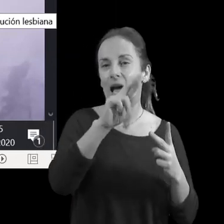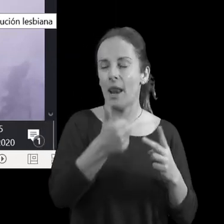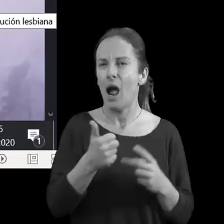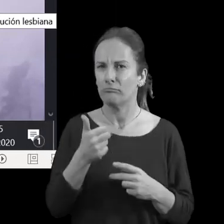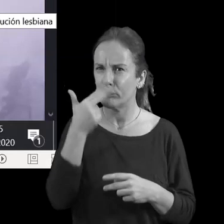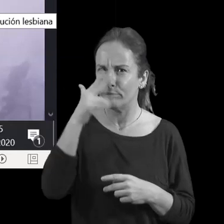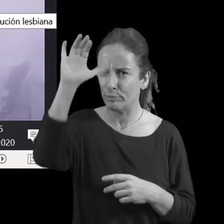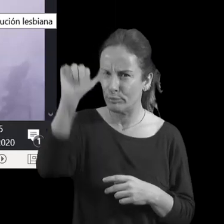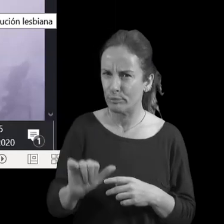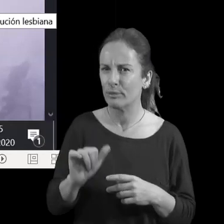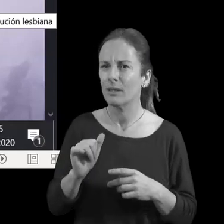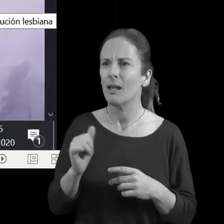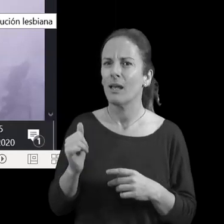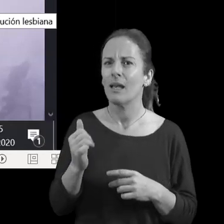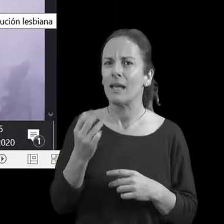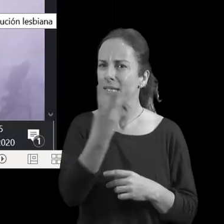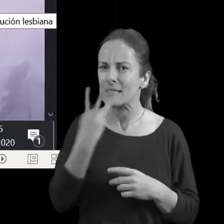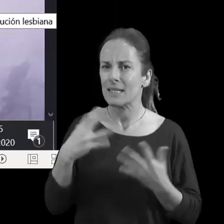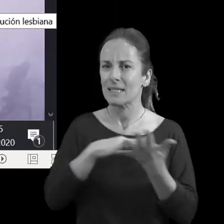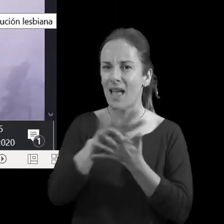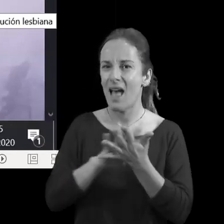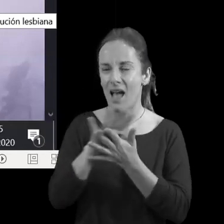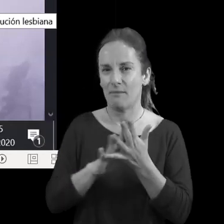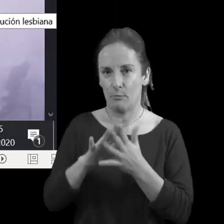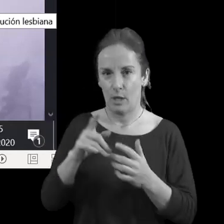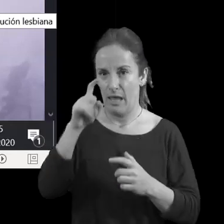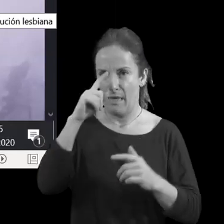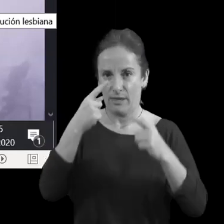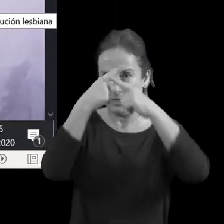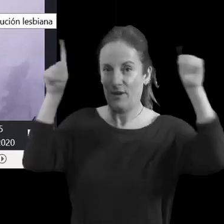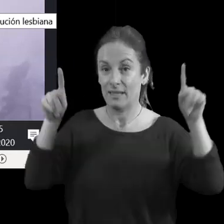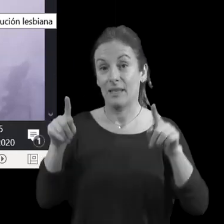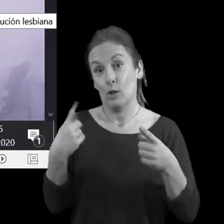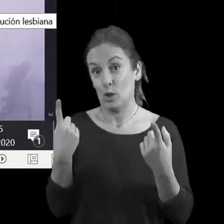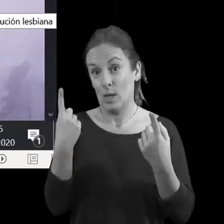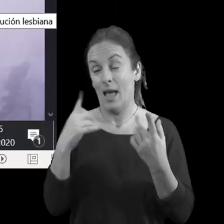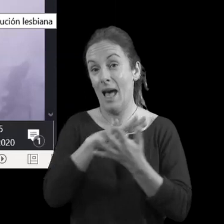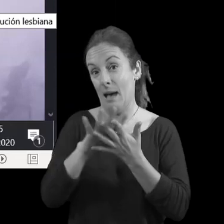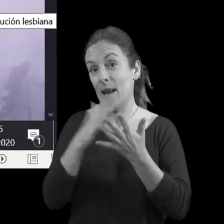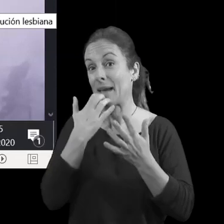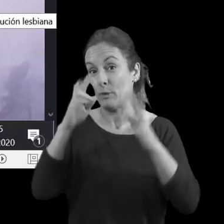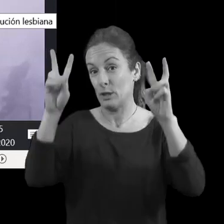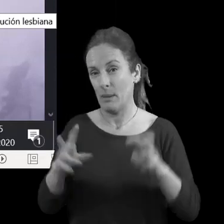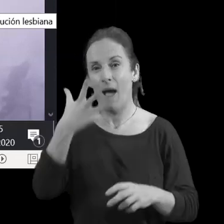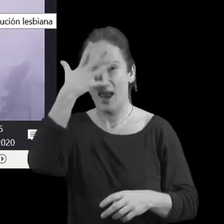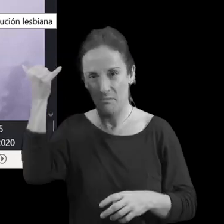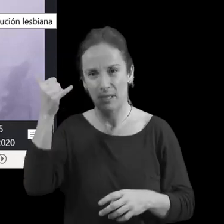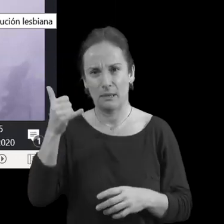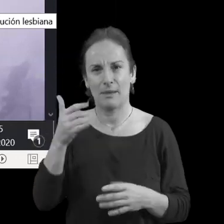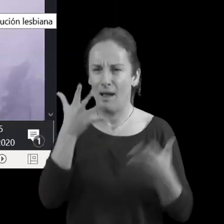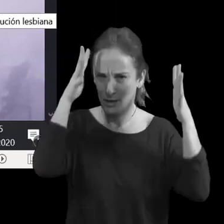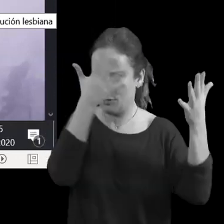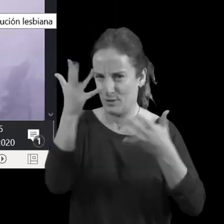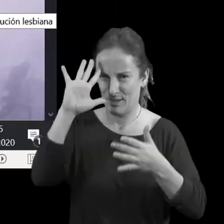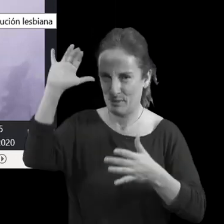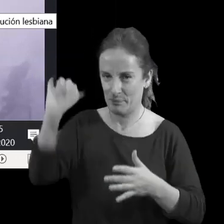intergeneracional sobre cuestiones precisamente como las de la visibilidad, ¿no? Entonces, bueno, como os decía, toda esta batalla por la visibilidad